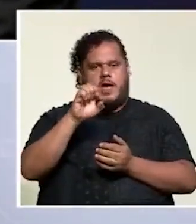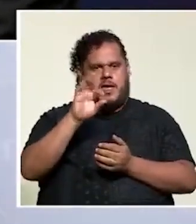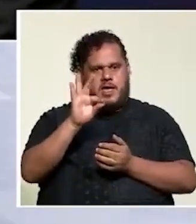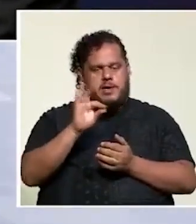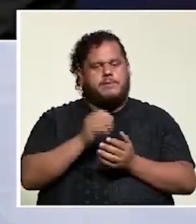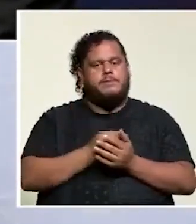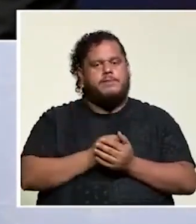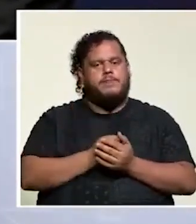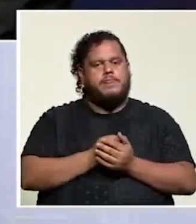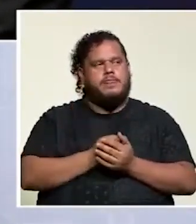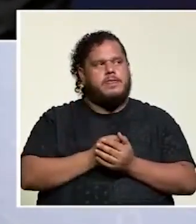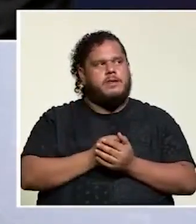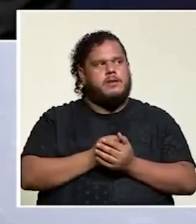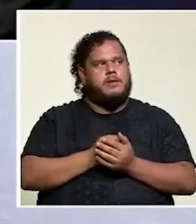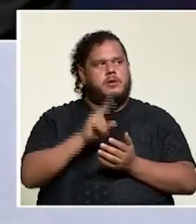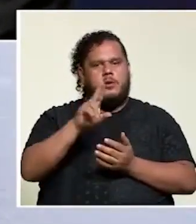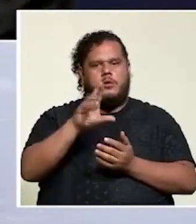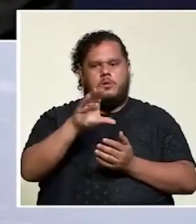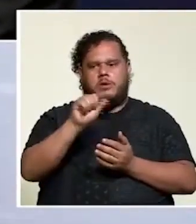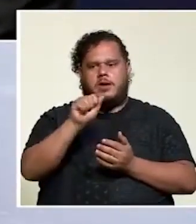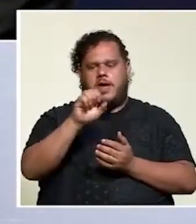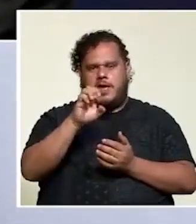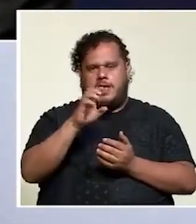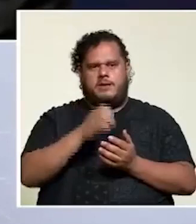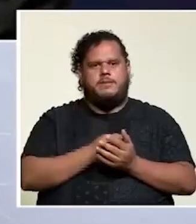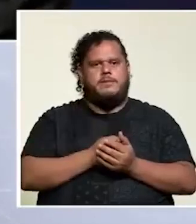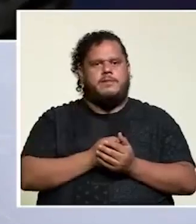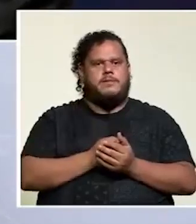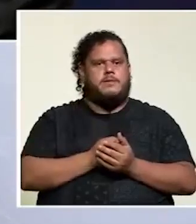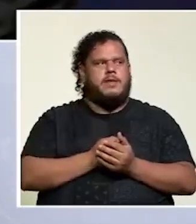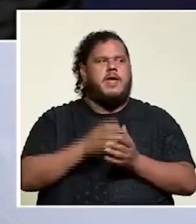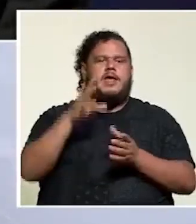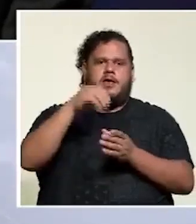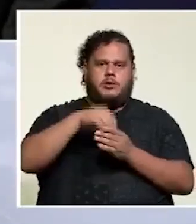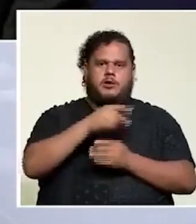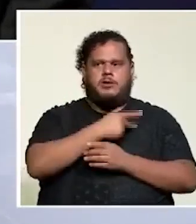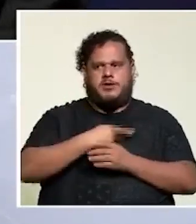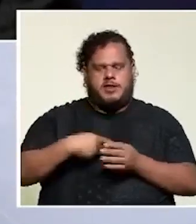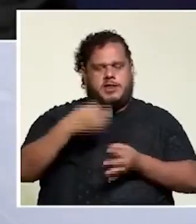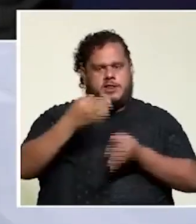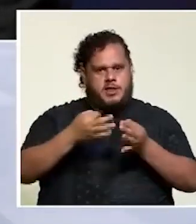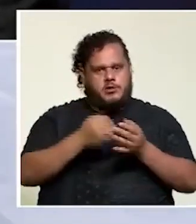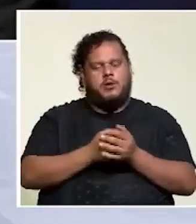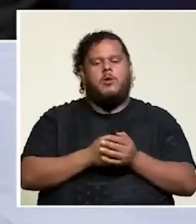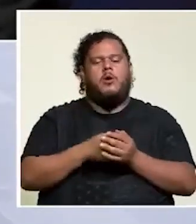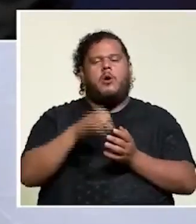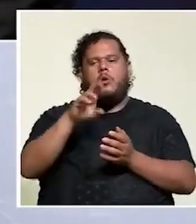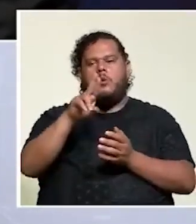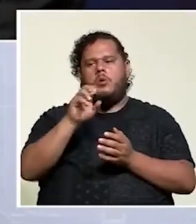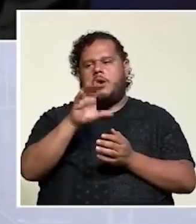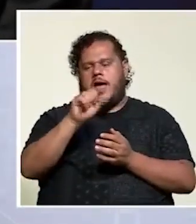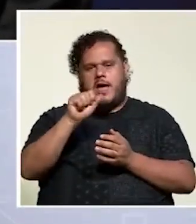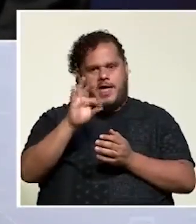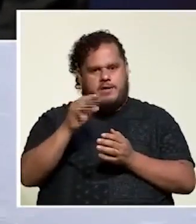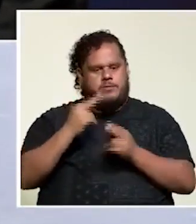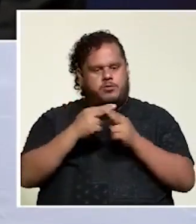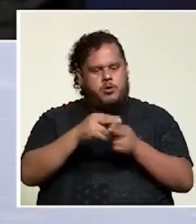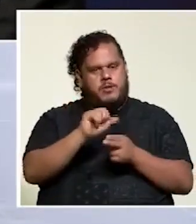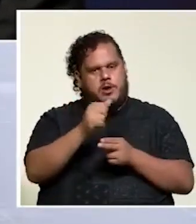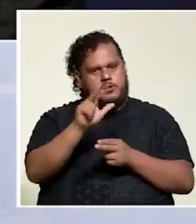3. Claro. 2 más 1, 3. Incluyendo al presidente ejecutivo. UCAEP nombra a otros